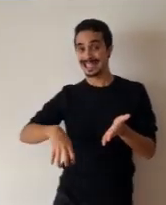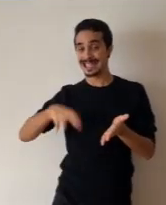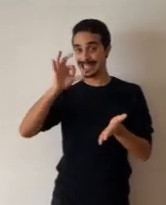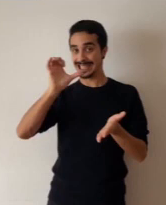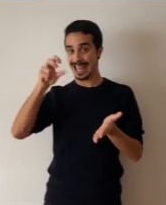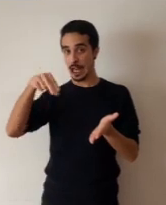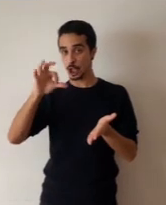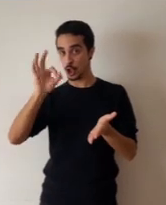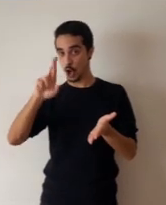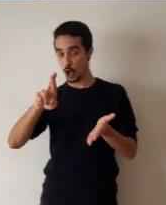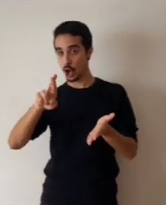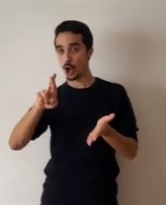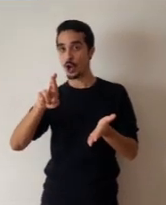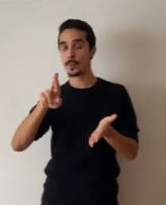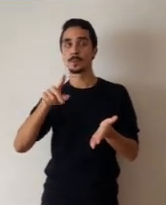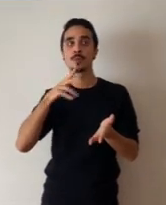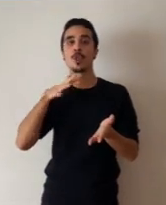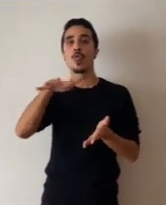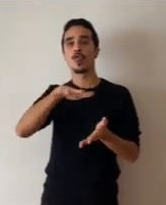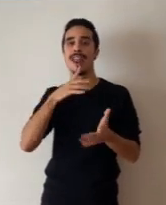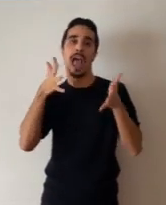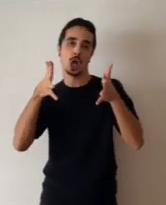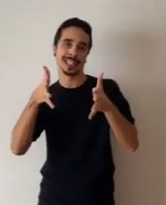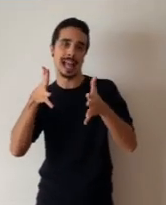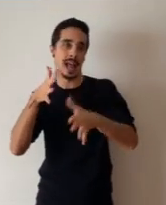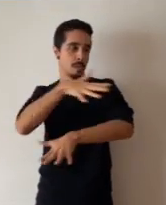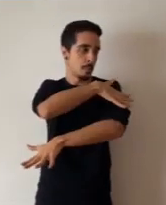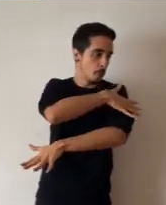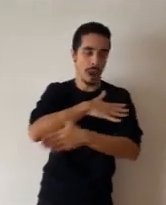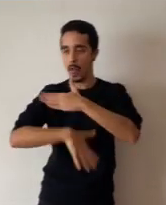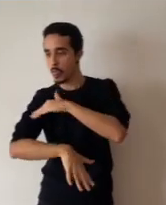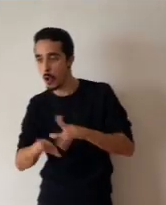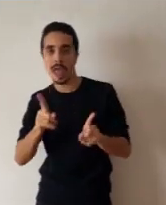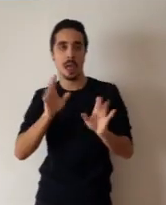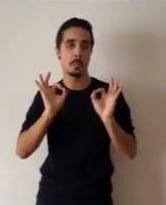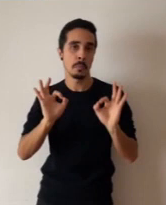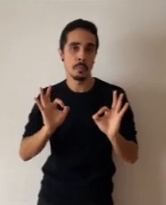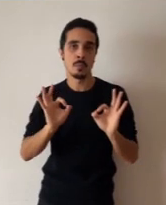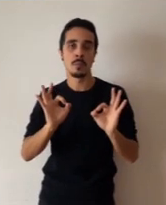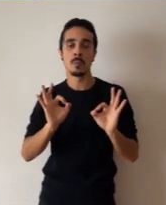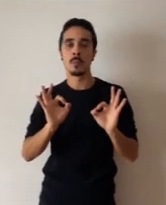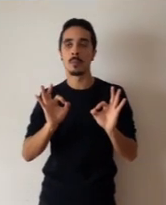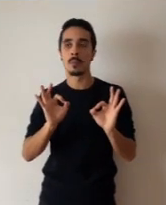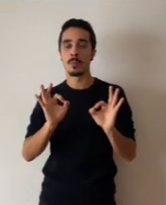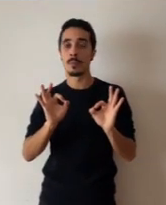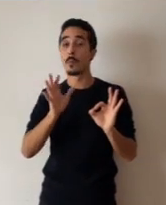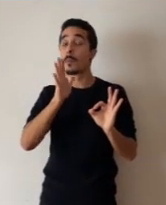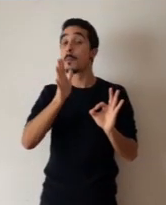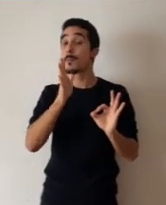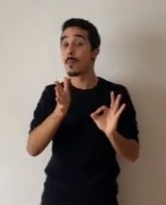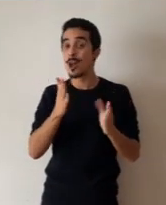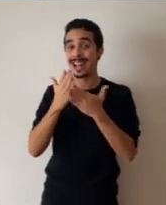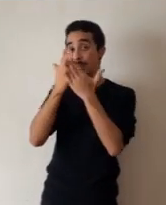los sensores se dice que se pongan en un sitio y las casas comerciales dicen que lo pongáis en un